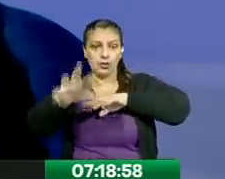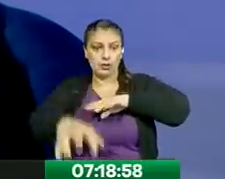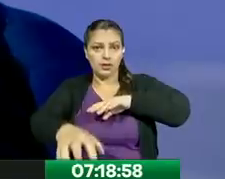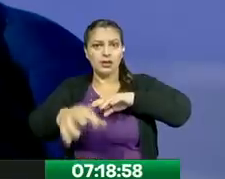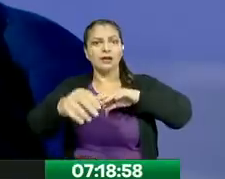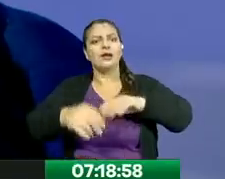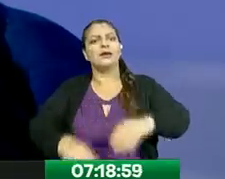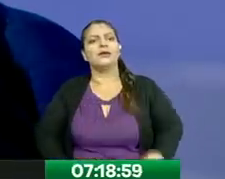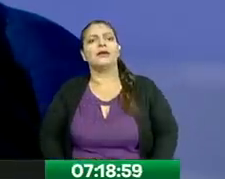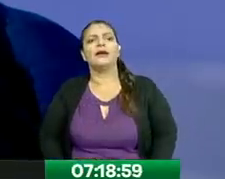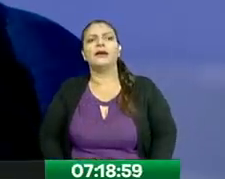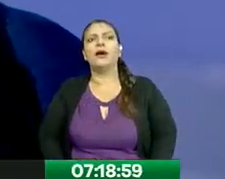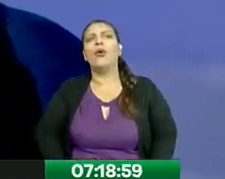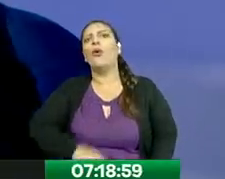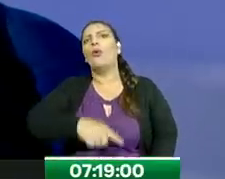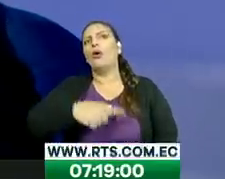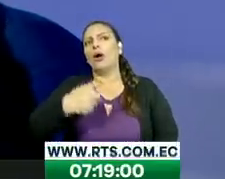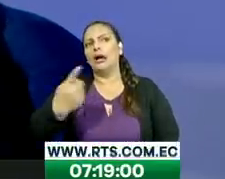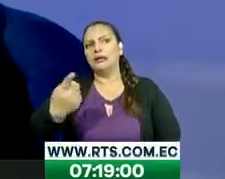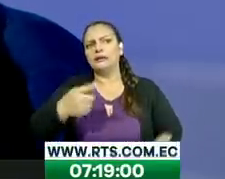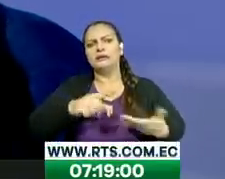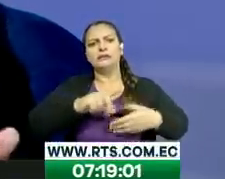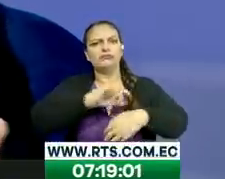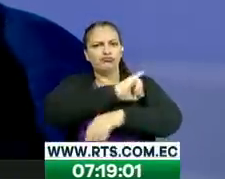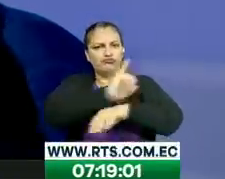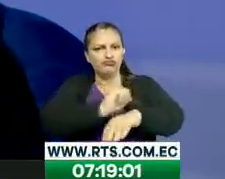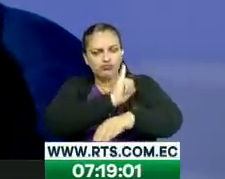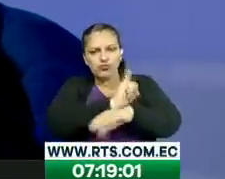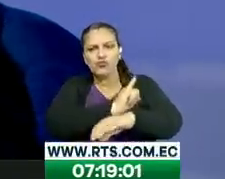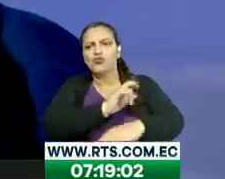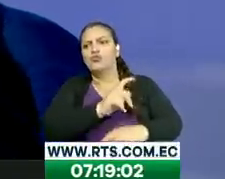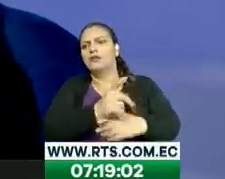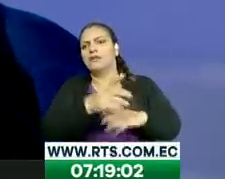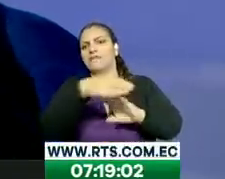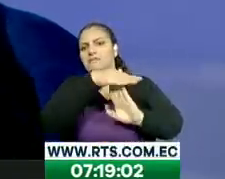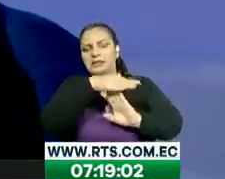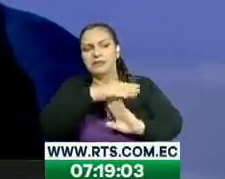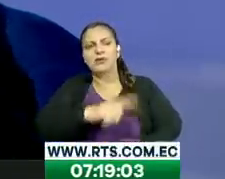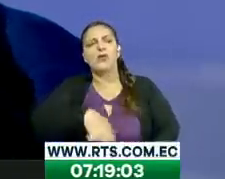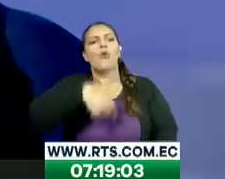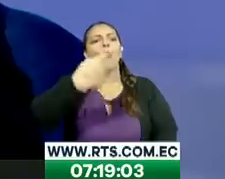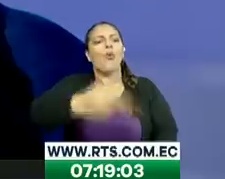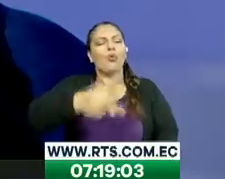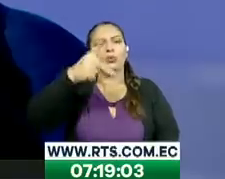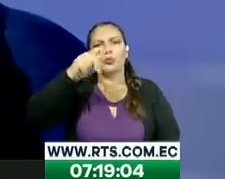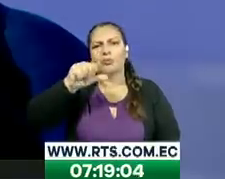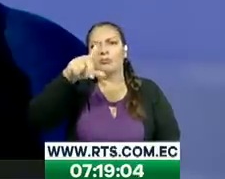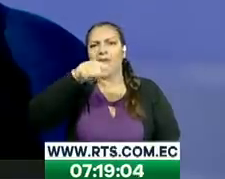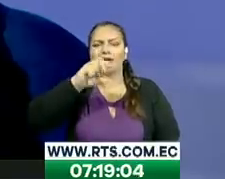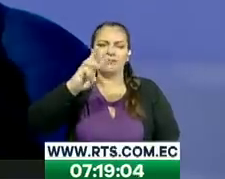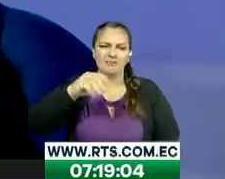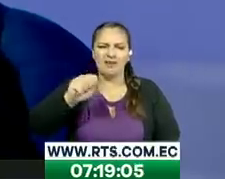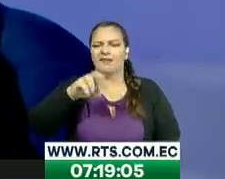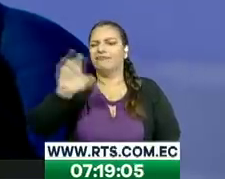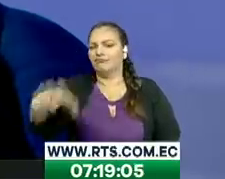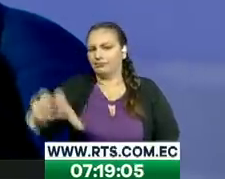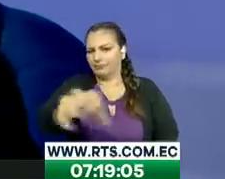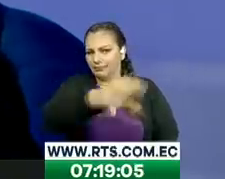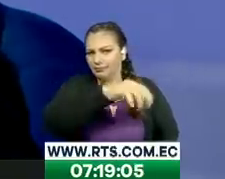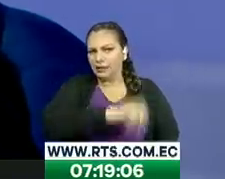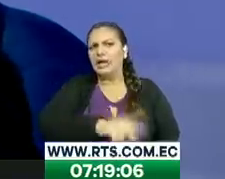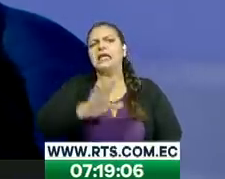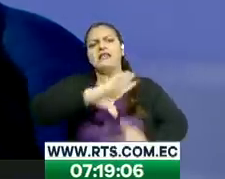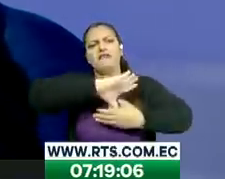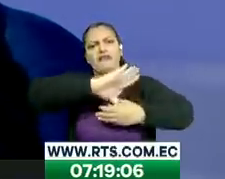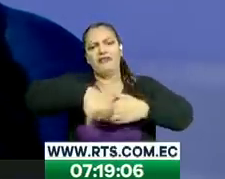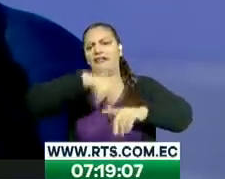empalmar la feria la natilla el 4 vamos a tener una feria en el cerro el tablazo al que vendrán expositores de toda la provincia a presentar